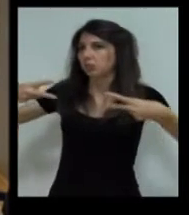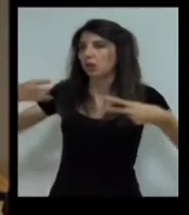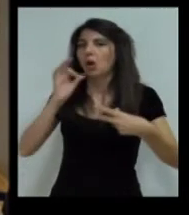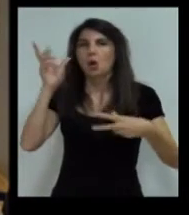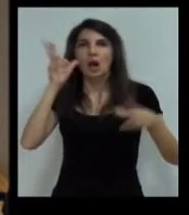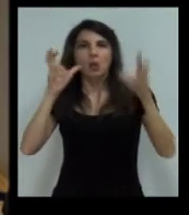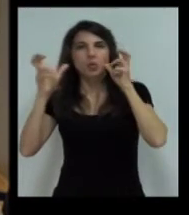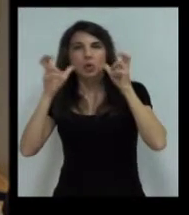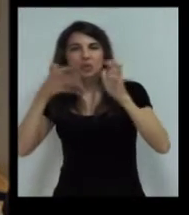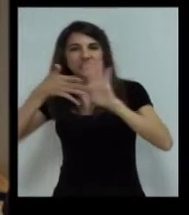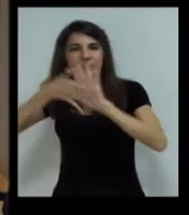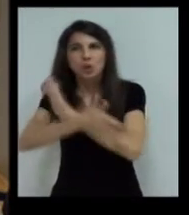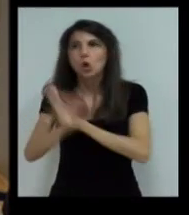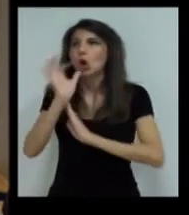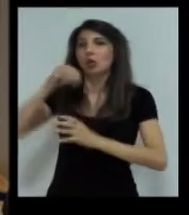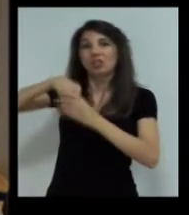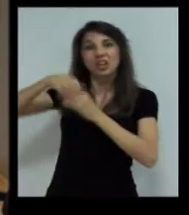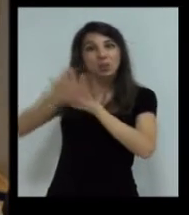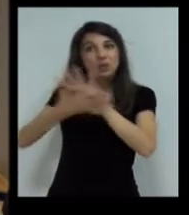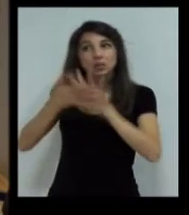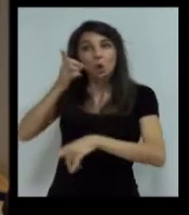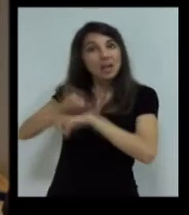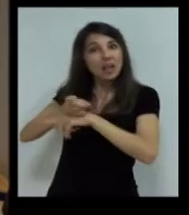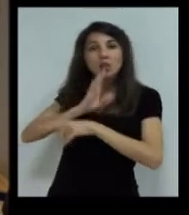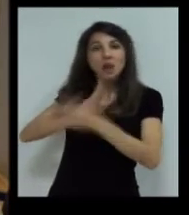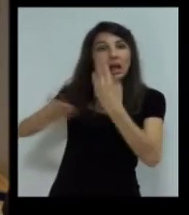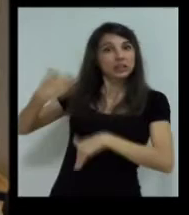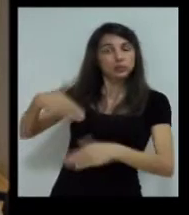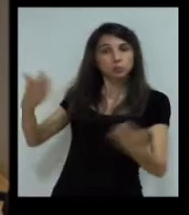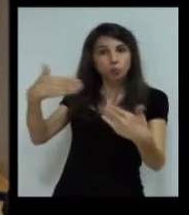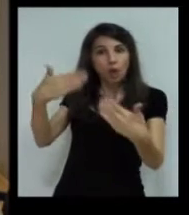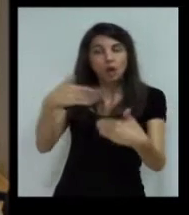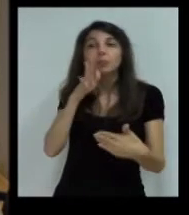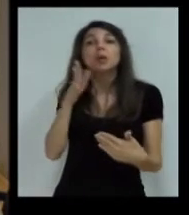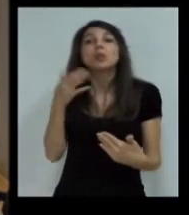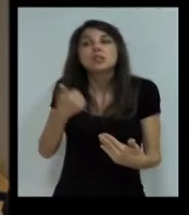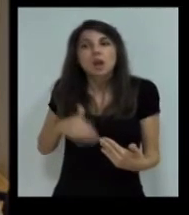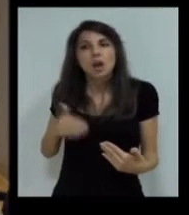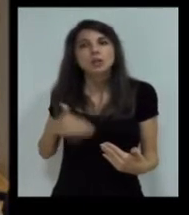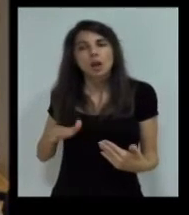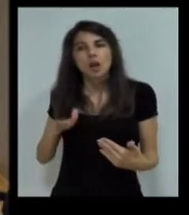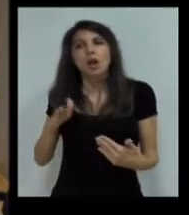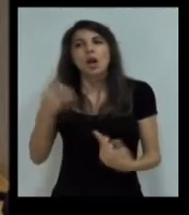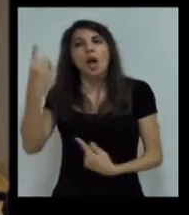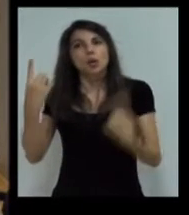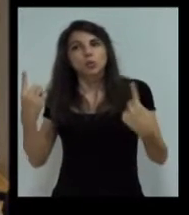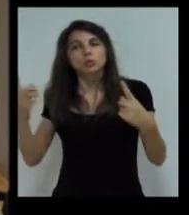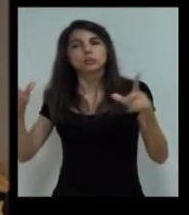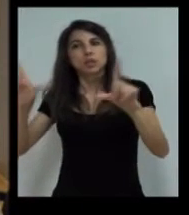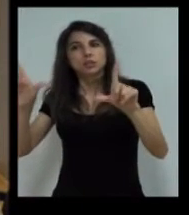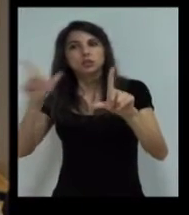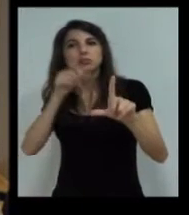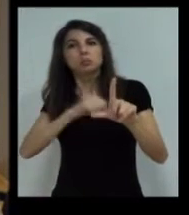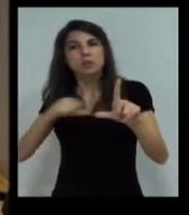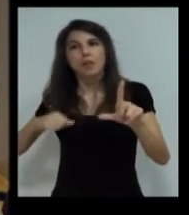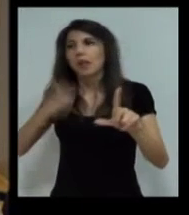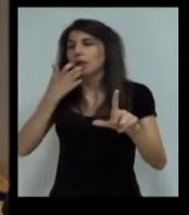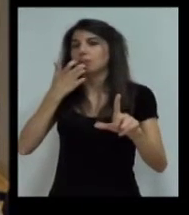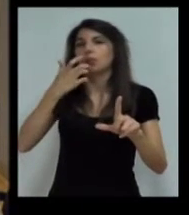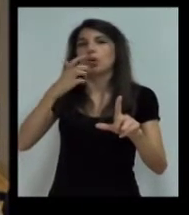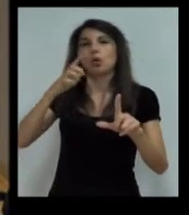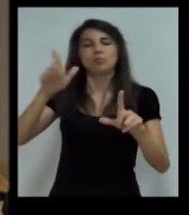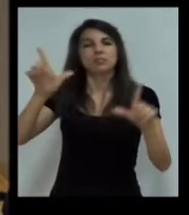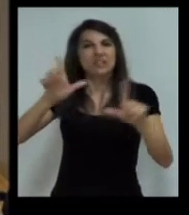o introducir la lengua de signos, pero ya en aquel momento pues ya los concesionarios de televisión de cobertura estatal privados, Telecinco, Antena 3,